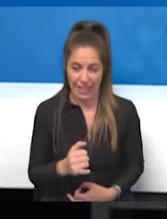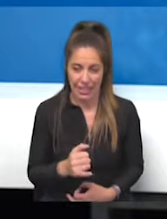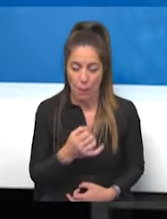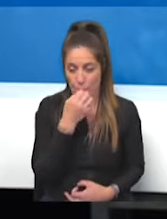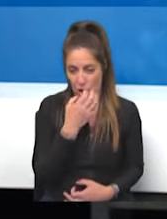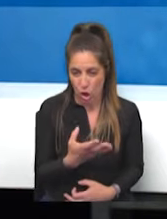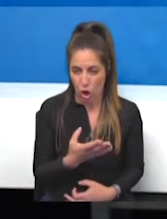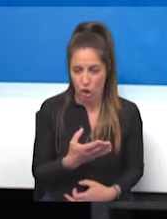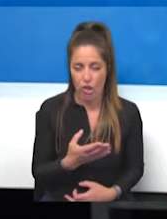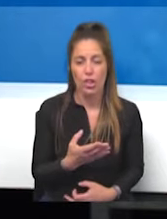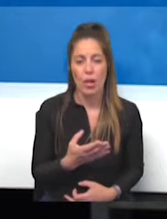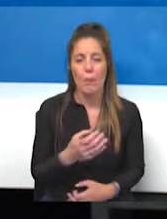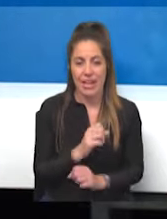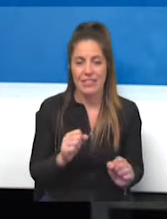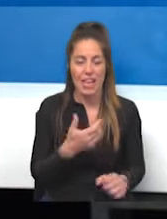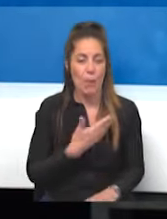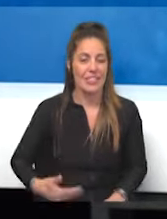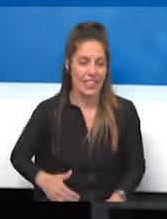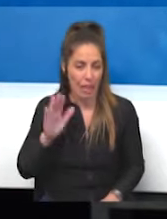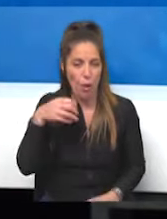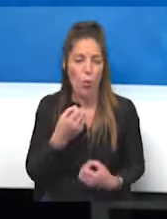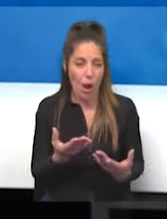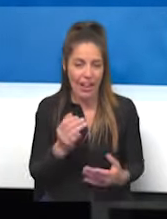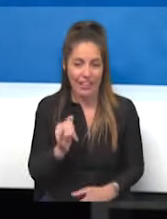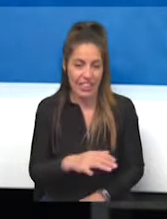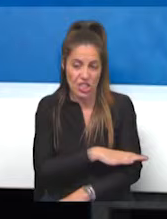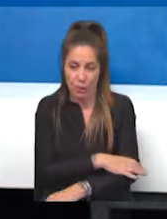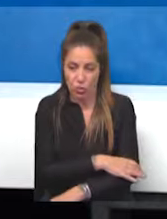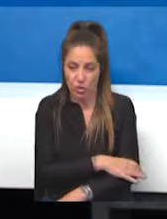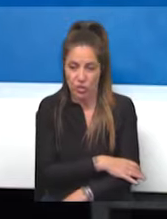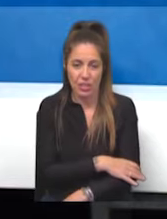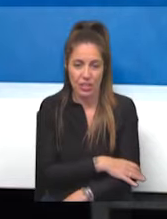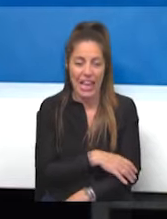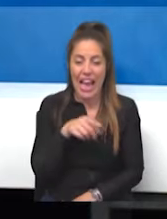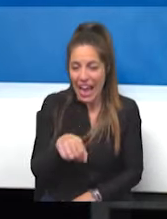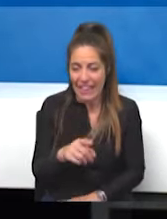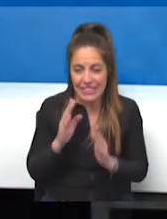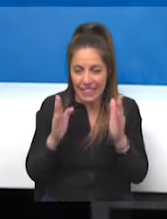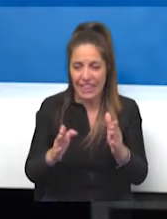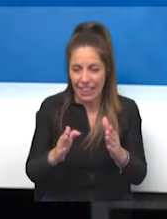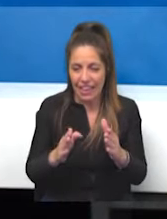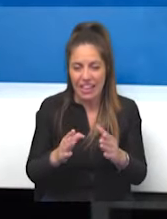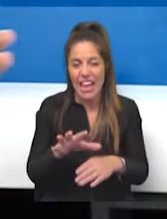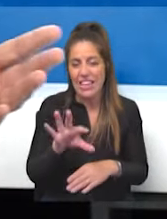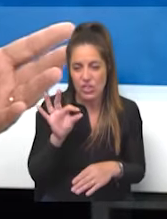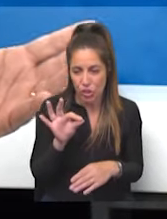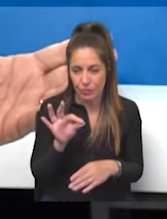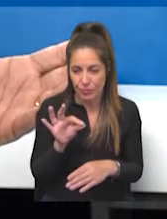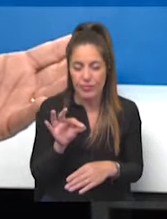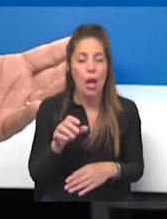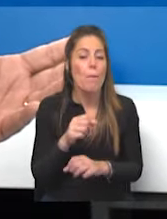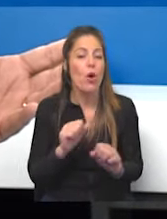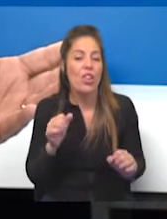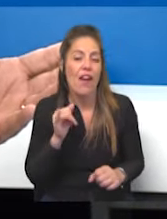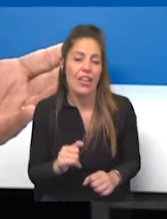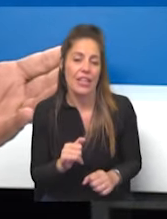mejor grado para ser el presidente de la República cuál es la que tiene yamando orsi ahí está centrada la definición y podrá